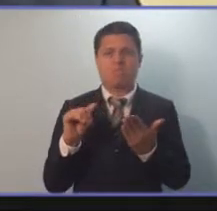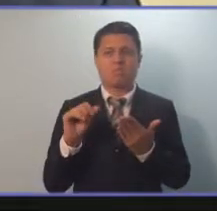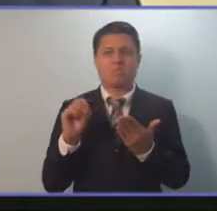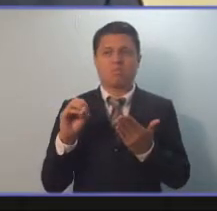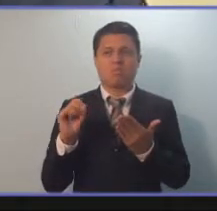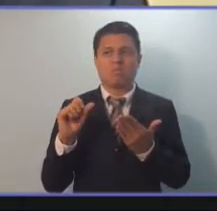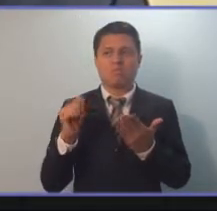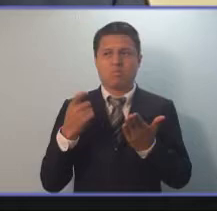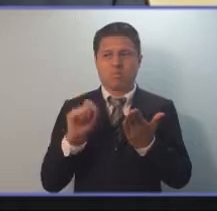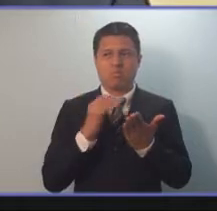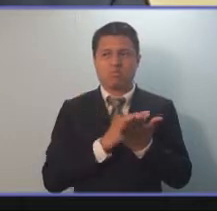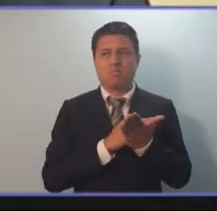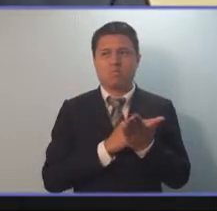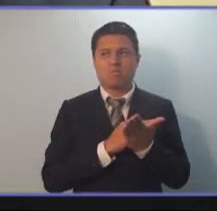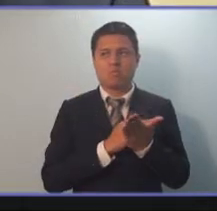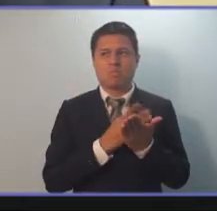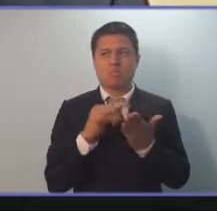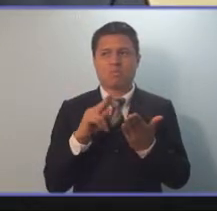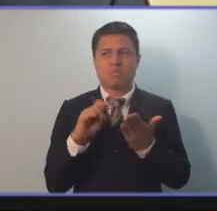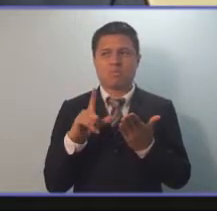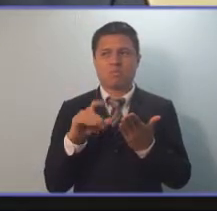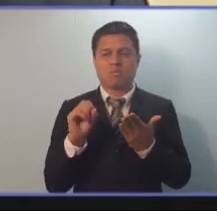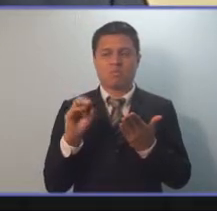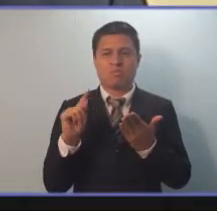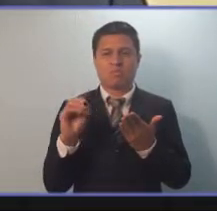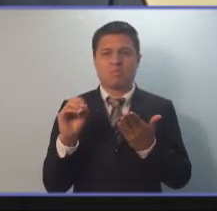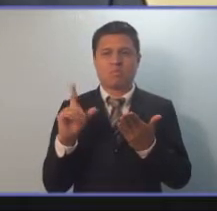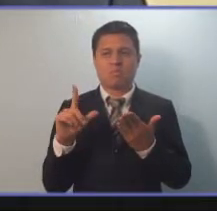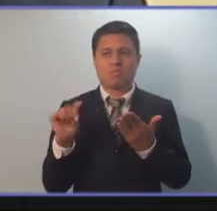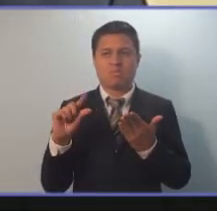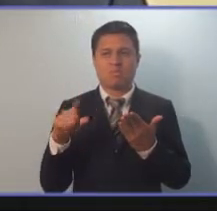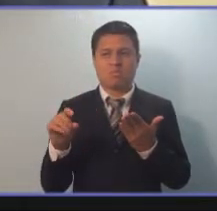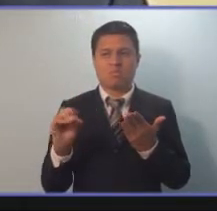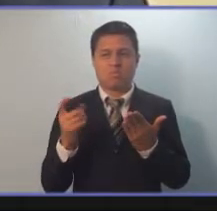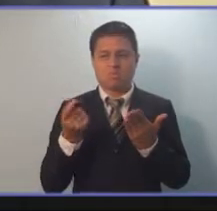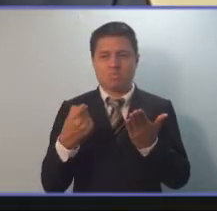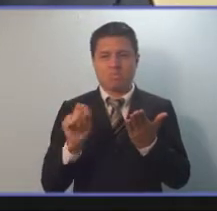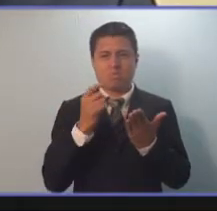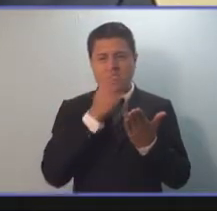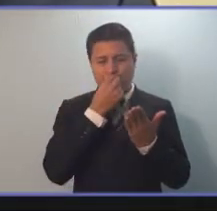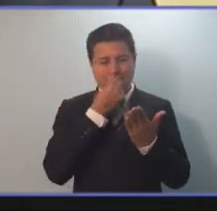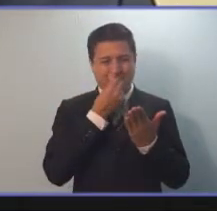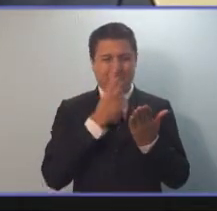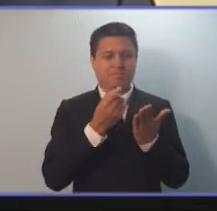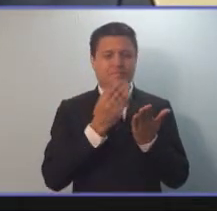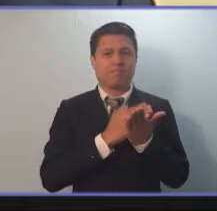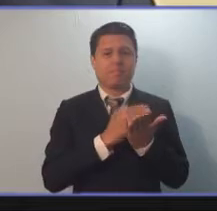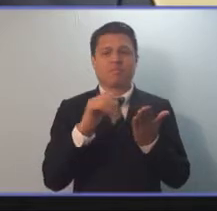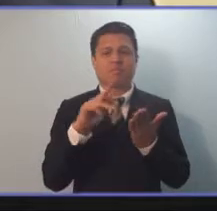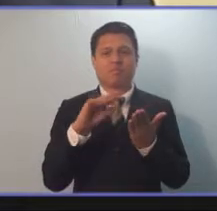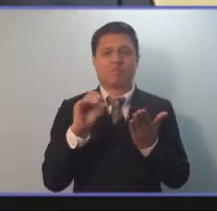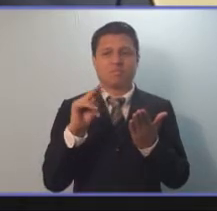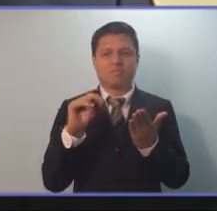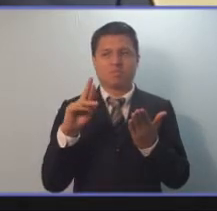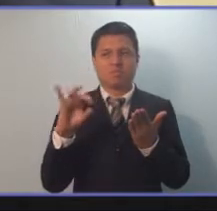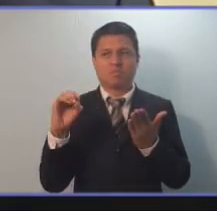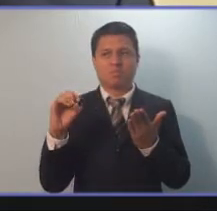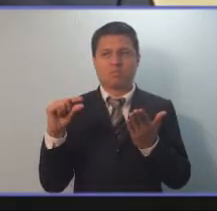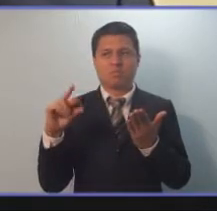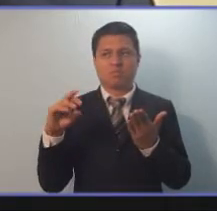Rodas. Presente. Manuel Rigoberto Soto Lazo. Ausente. Mario Alberto Tenorio